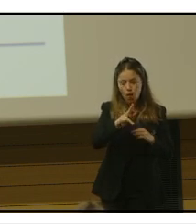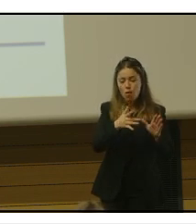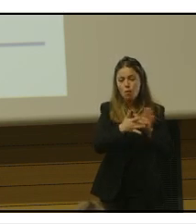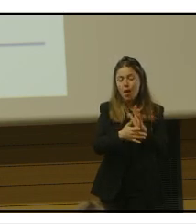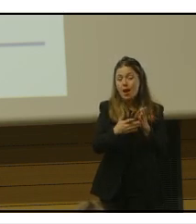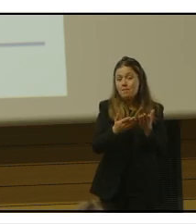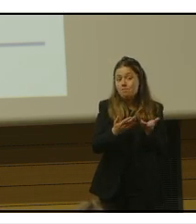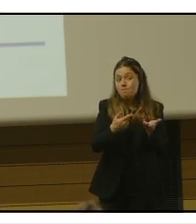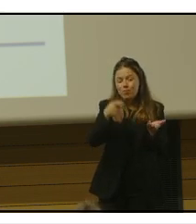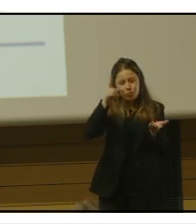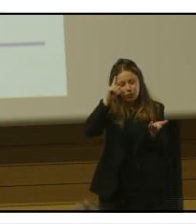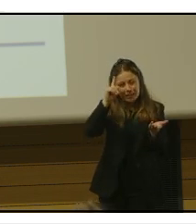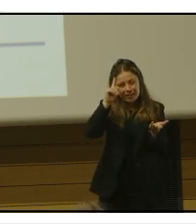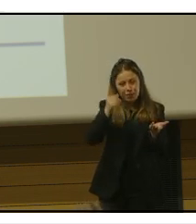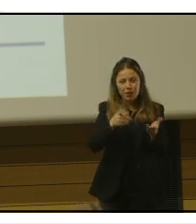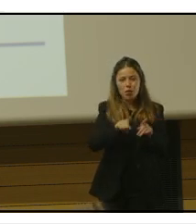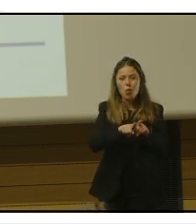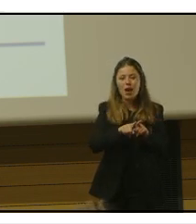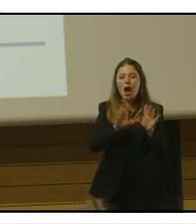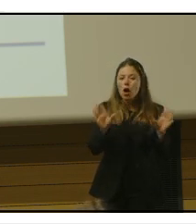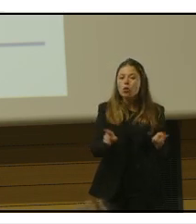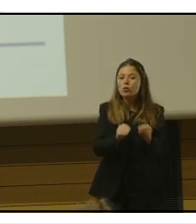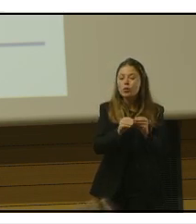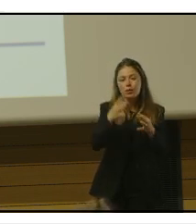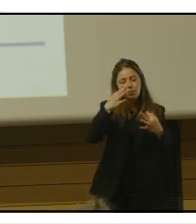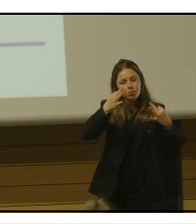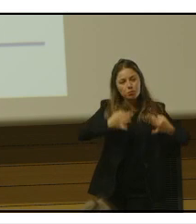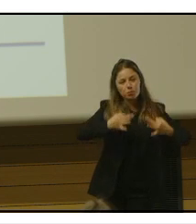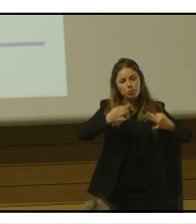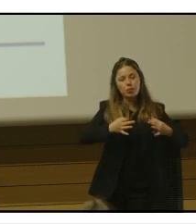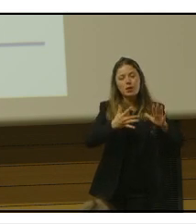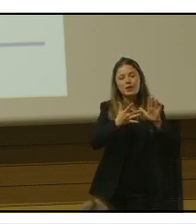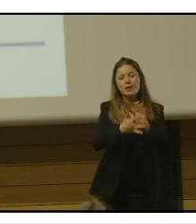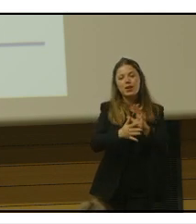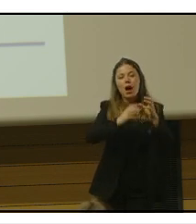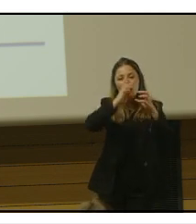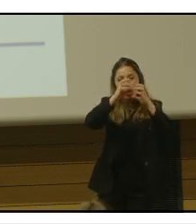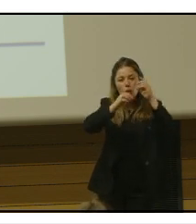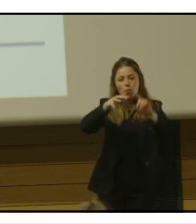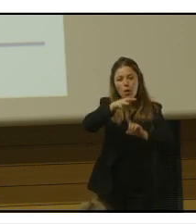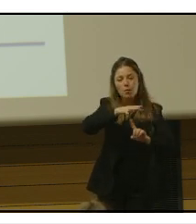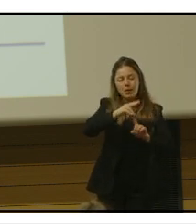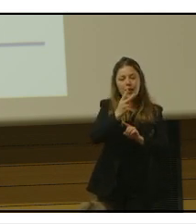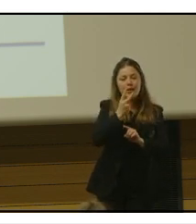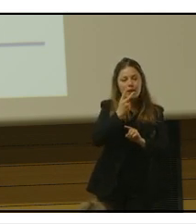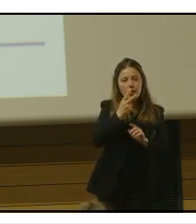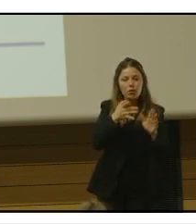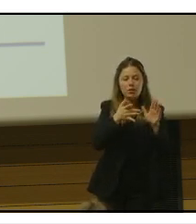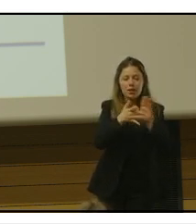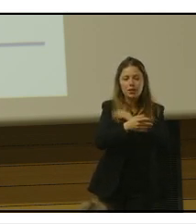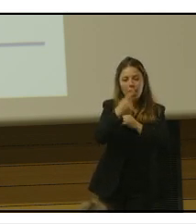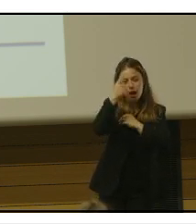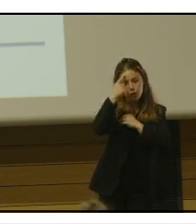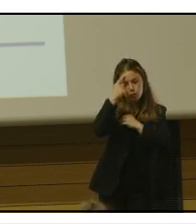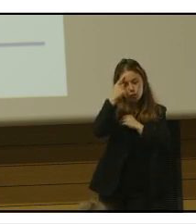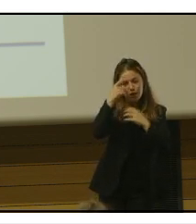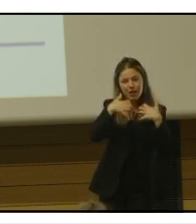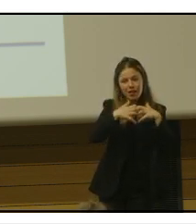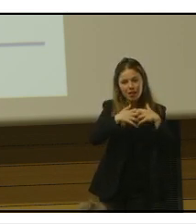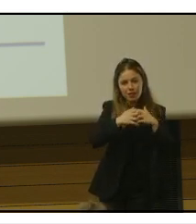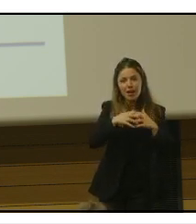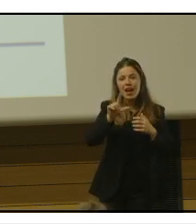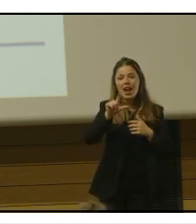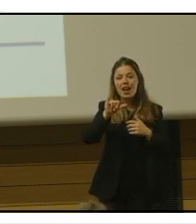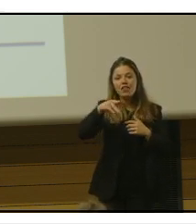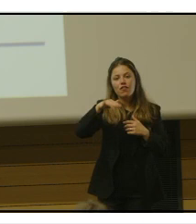moderada, no se sabe, no se puede concluir a ciencia cierta de que la exposición a humo ambiental de tabaco aumenta el riesgo de tumores de cerebro, de linfomas,